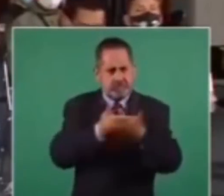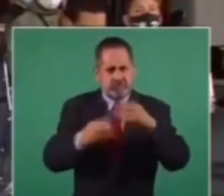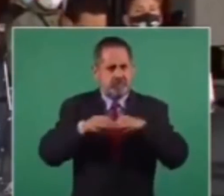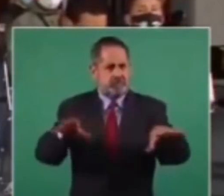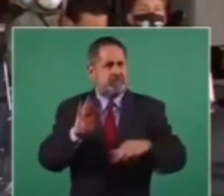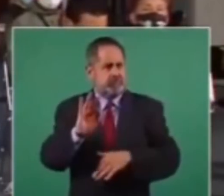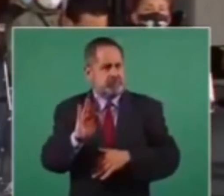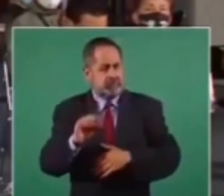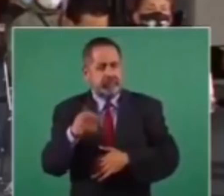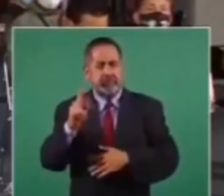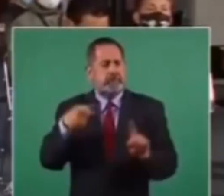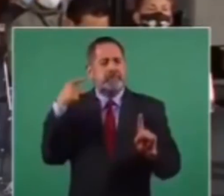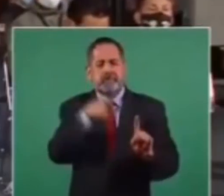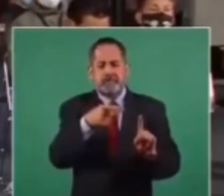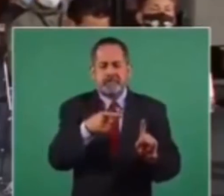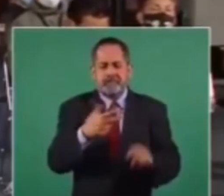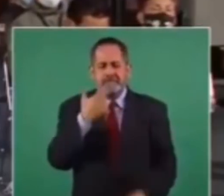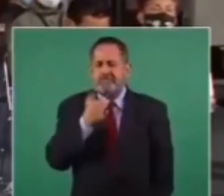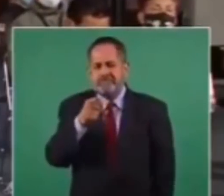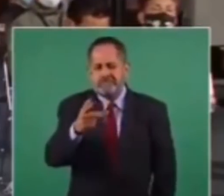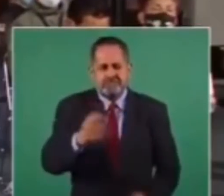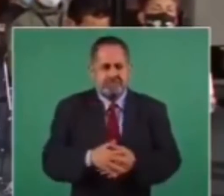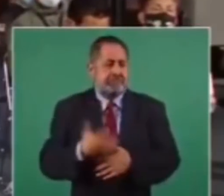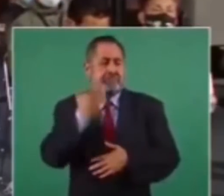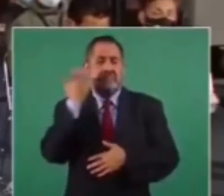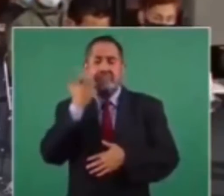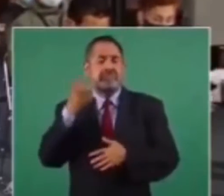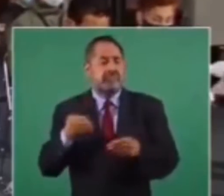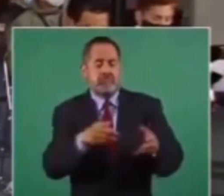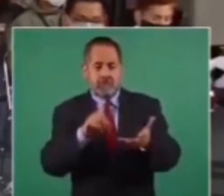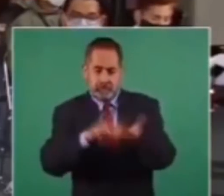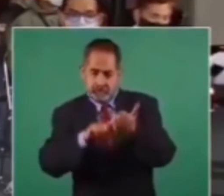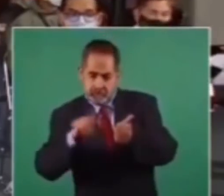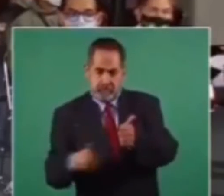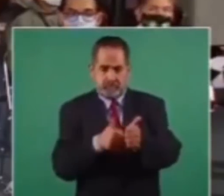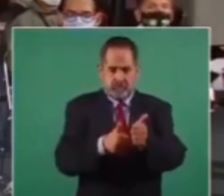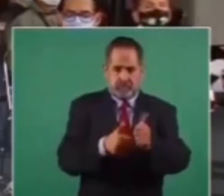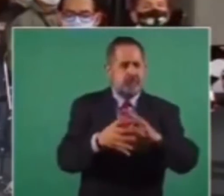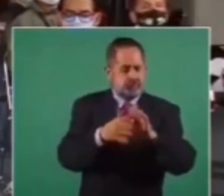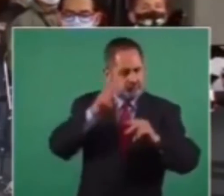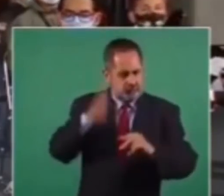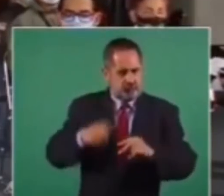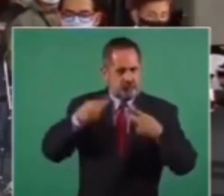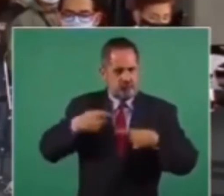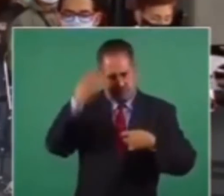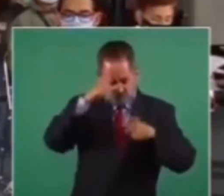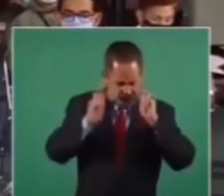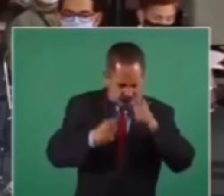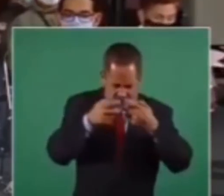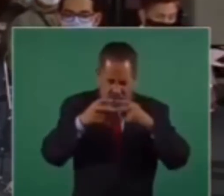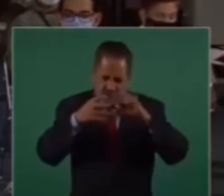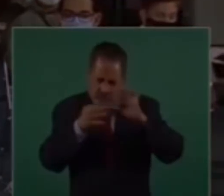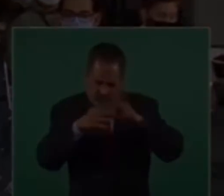pero está destinada a ser inservible y tendenciosa si no hay detrás personas capacitadas al menos para